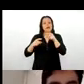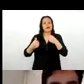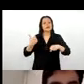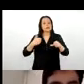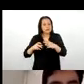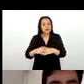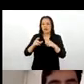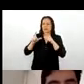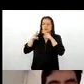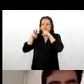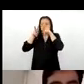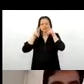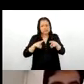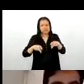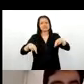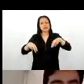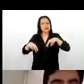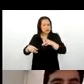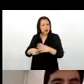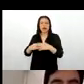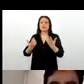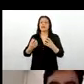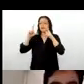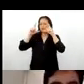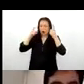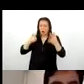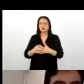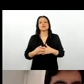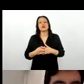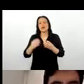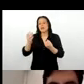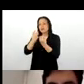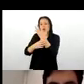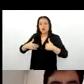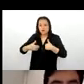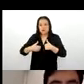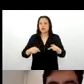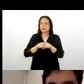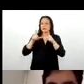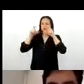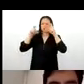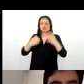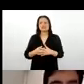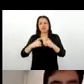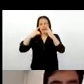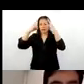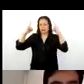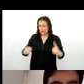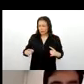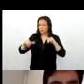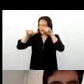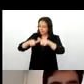observación de paisaje, de flora, de fotografía, de camping, es lo que más